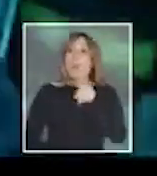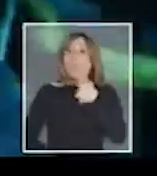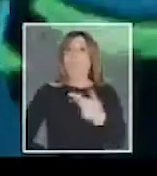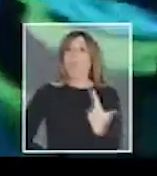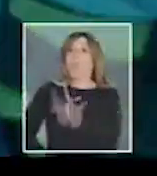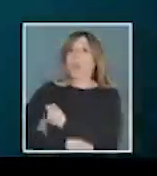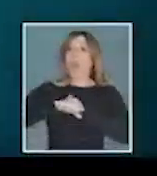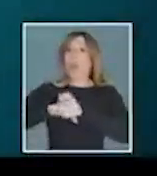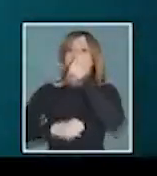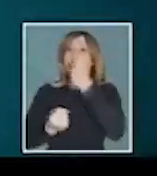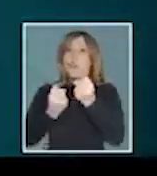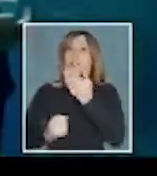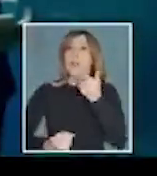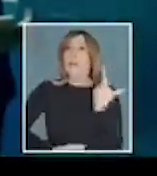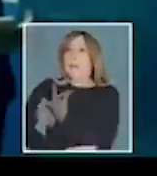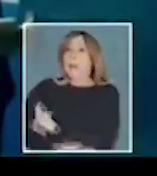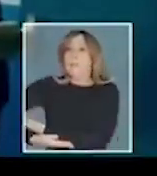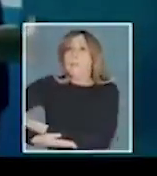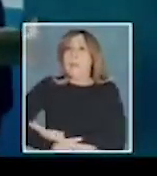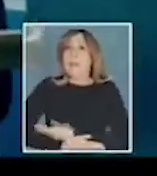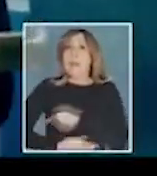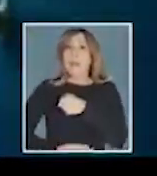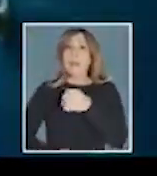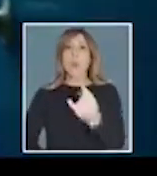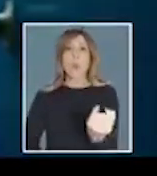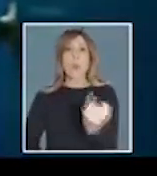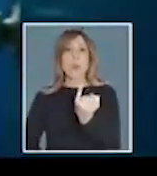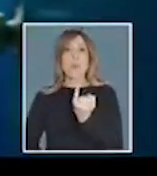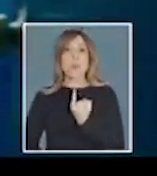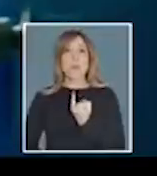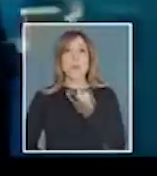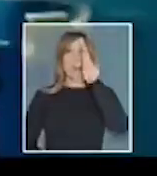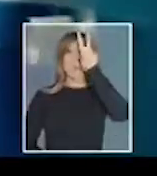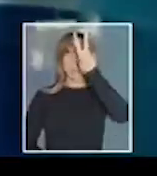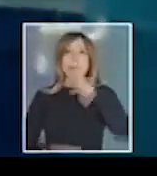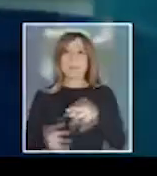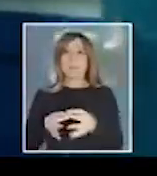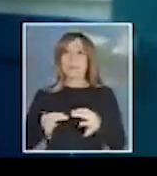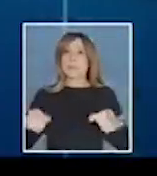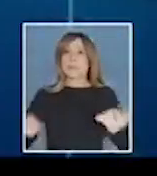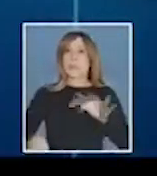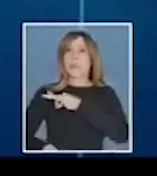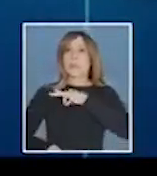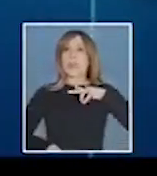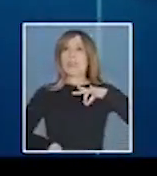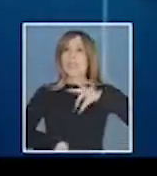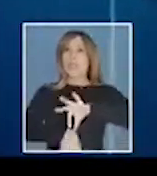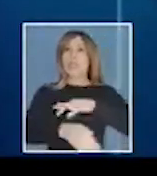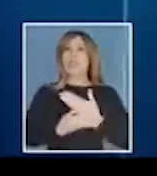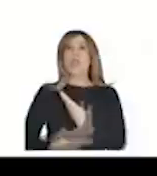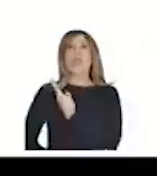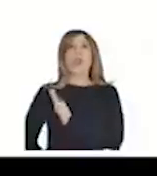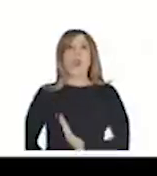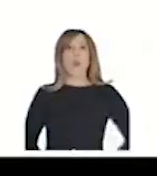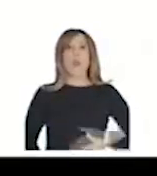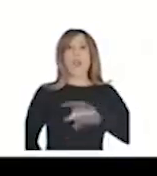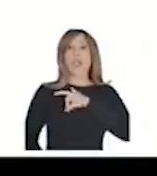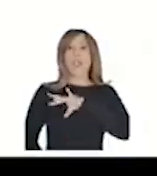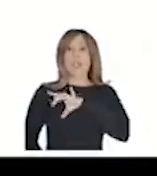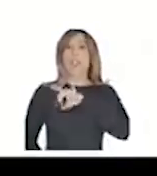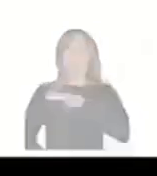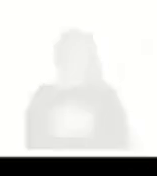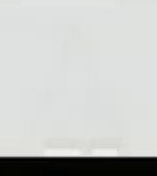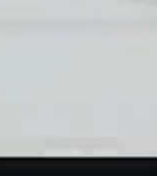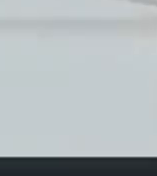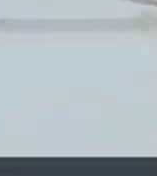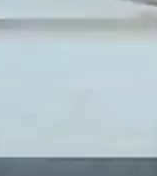estas enfermedades. Entonces sí, evidentemente, cuando nosotros hablamos de los virus respiratorios, sí